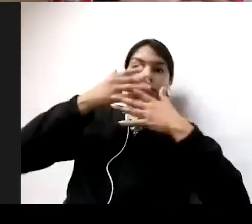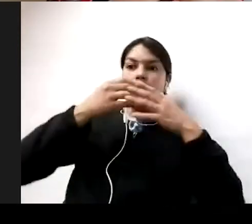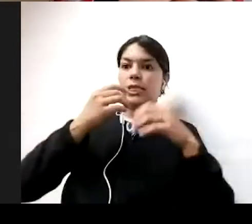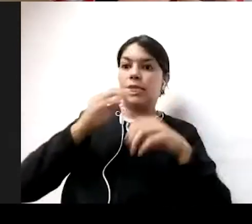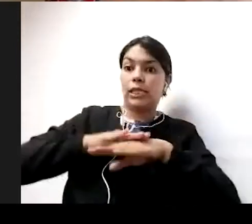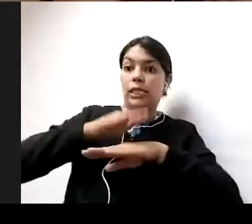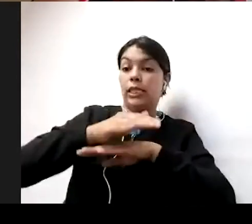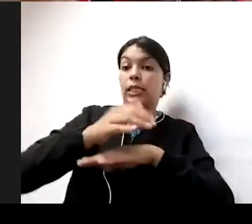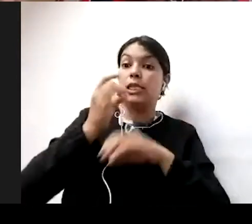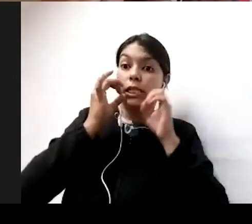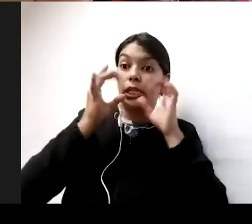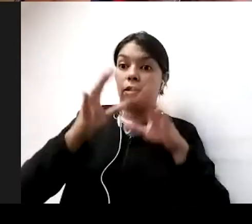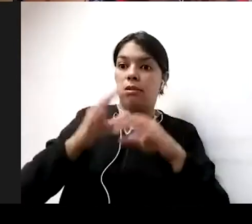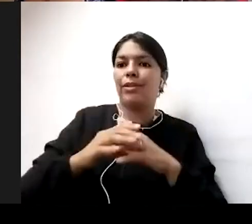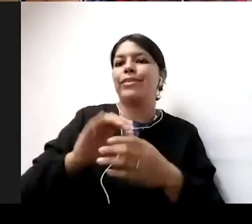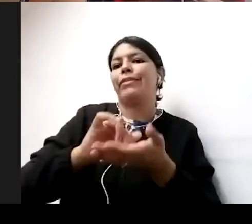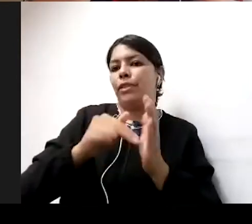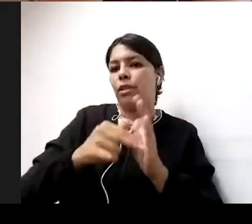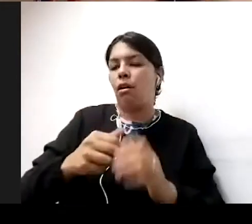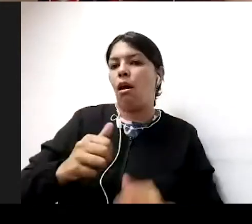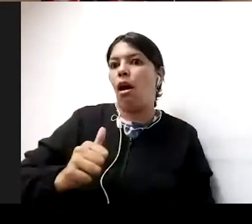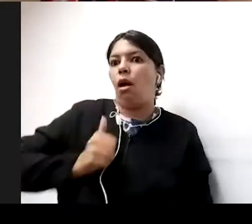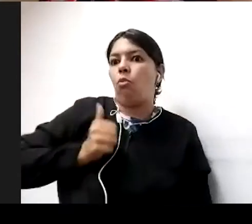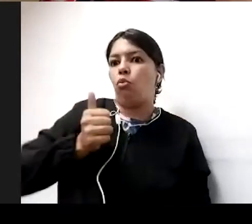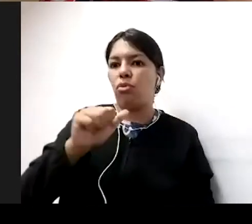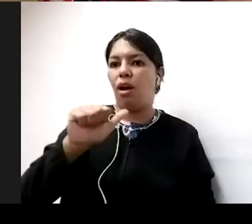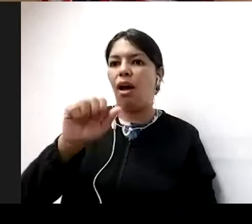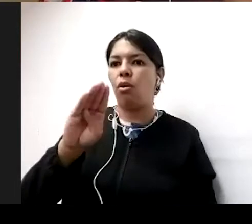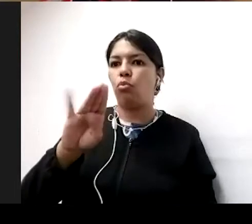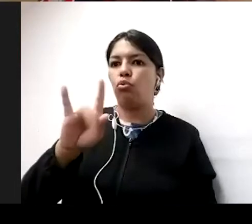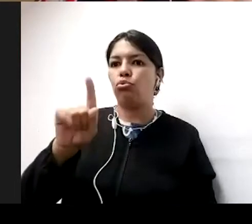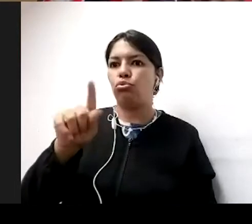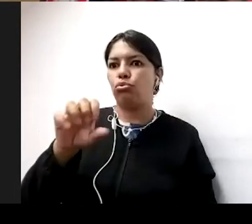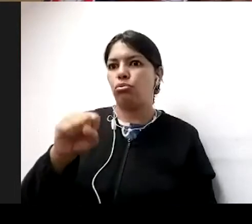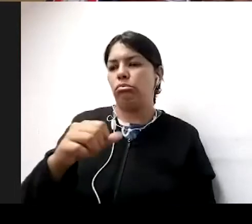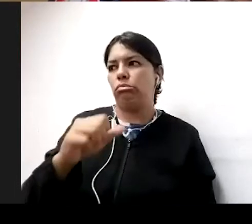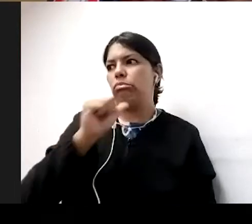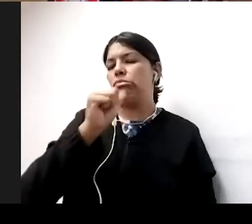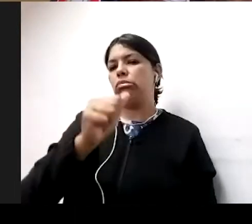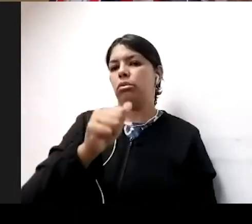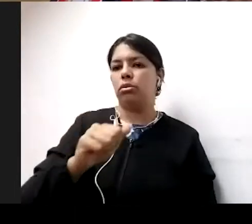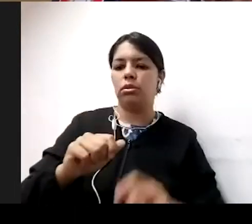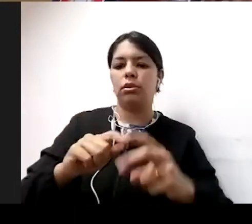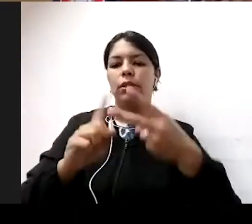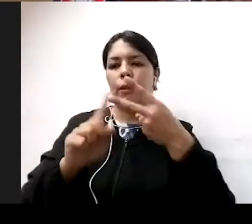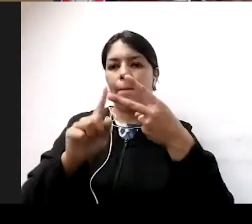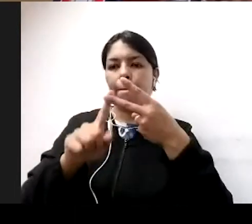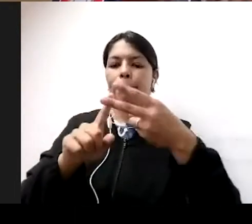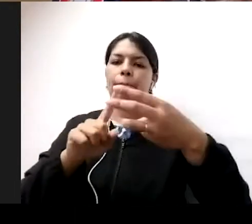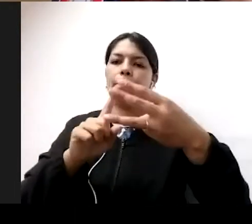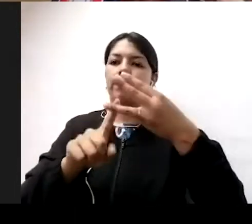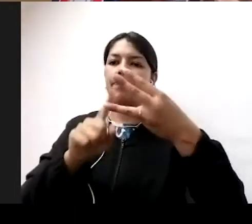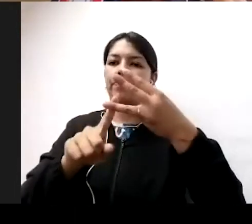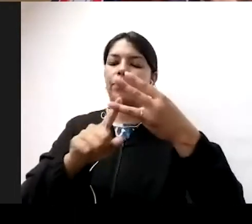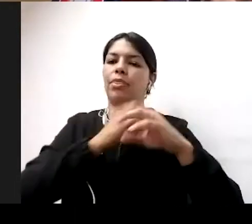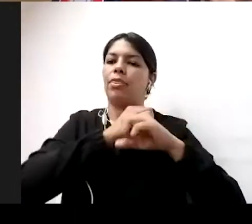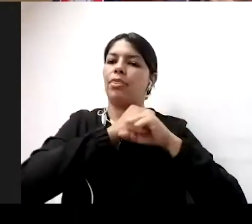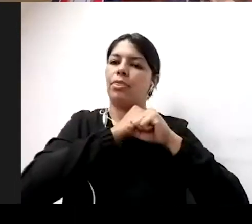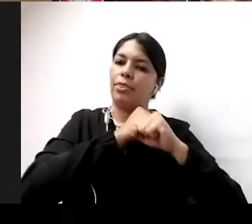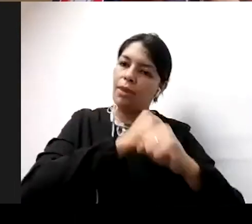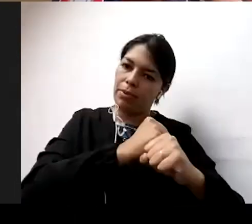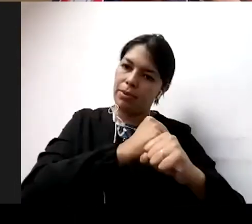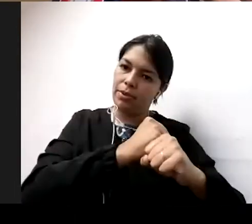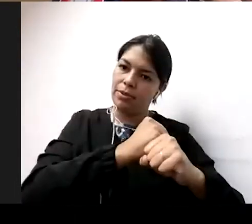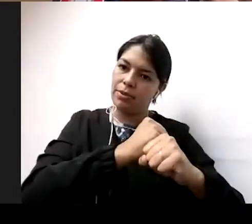que la persona abusó del consumo de esa sustancia. Y hay un tercer tipo de consumo que es la dependencia, que según la